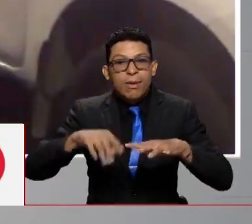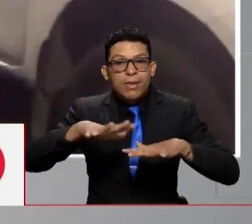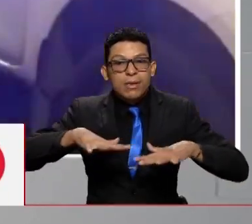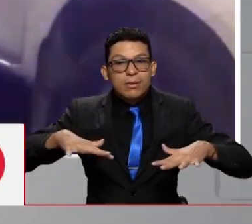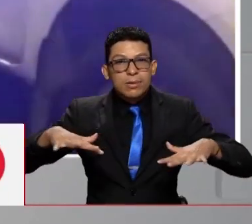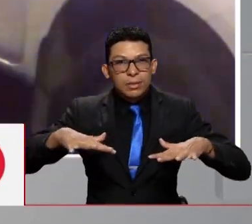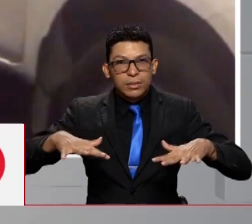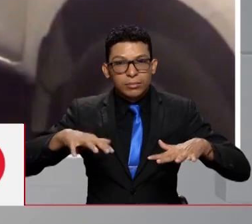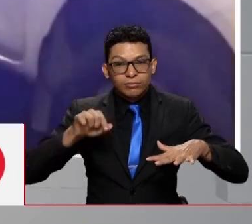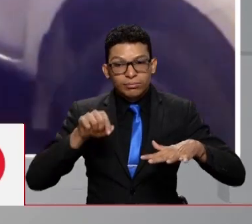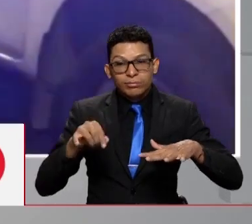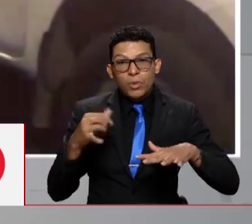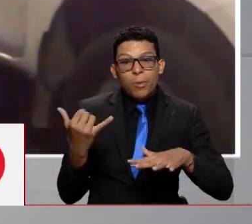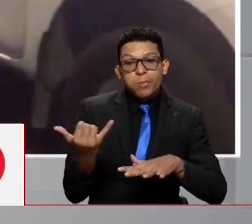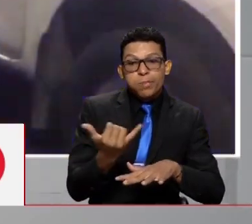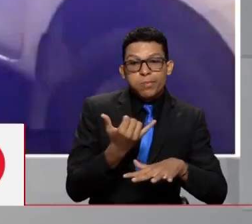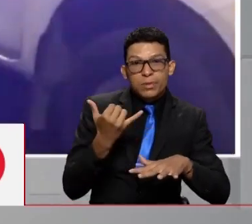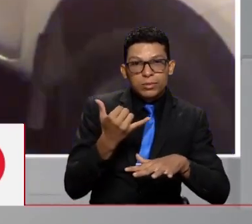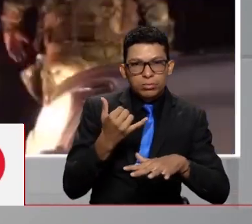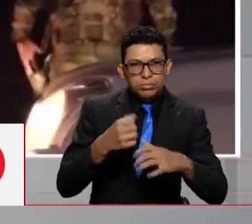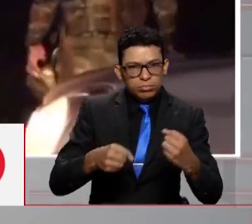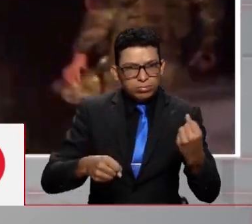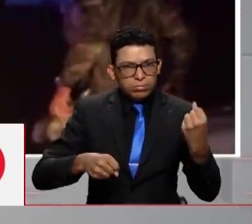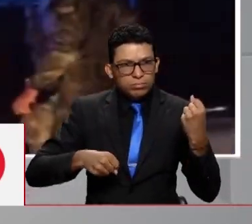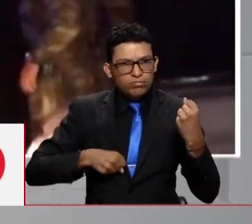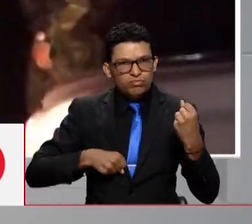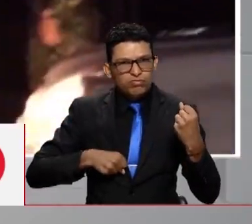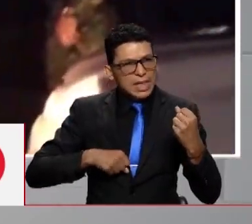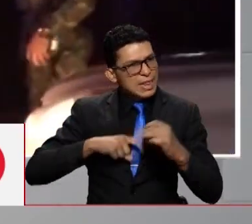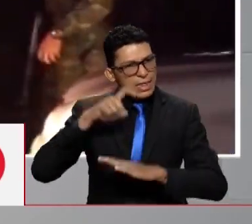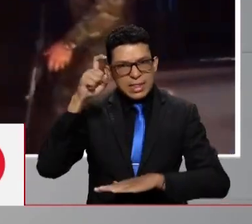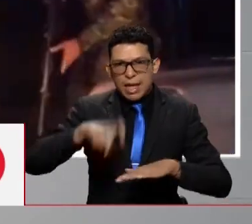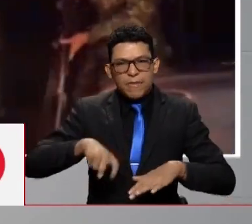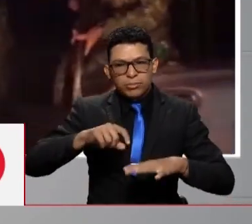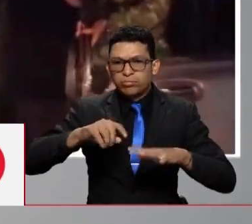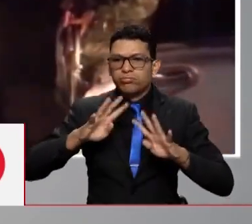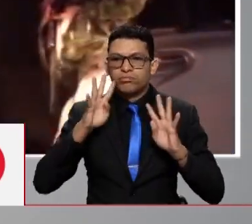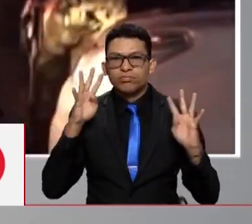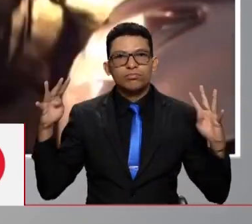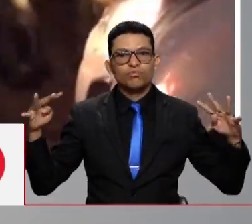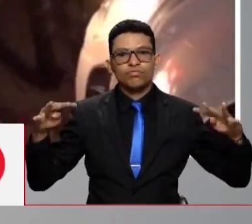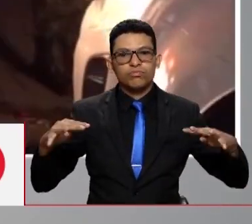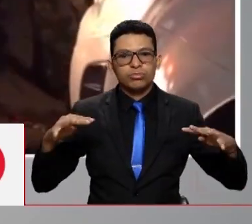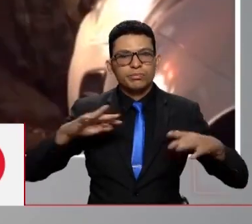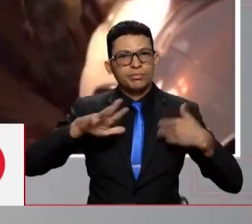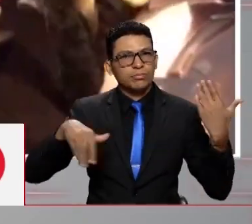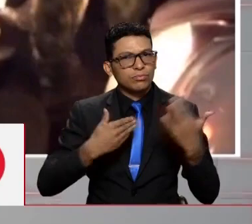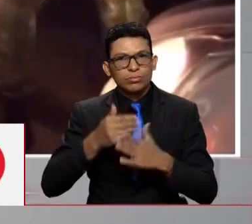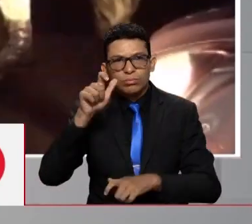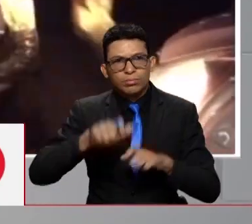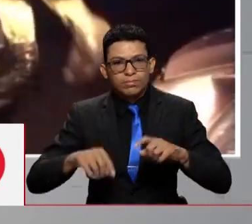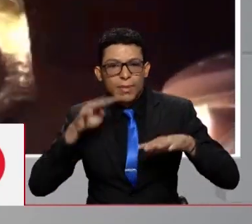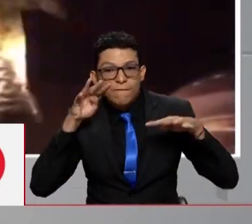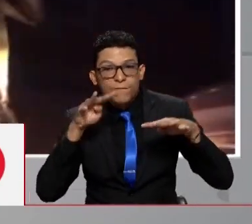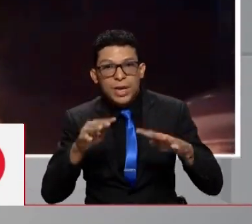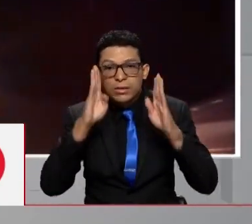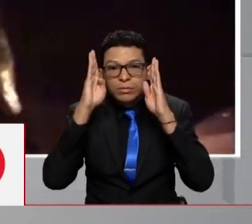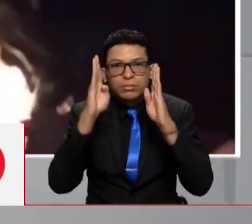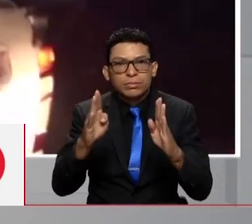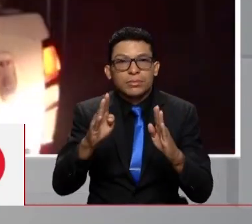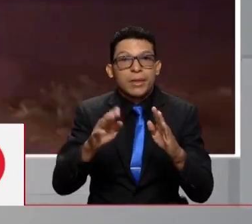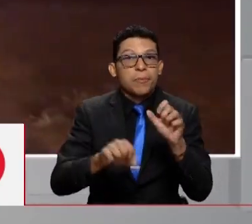espacio, un entorno de Fuerza Armada que no esté debidamente acordonado, que no estén todos atentos a